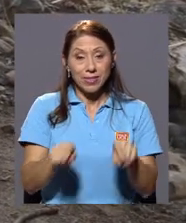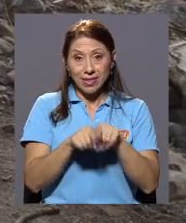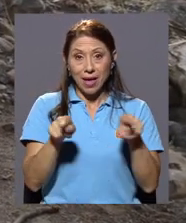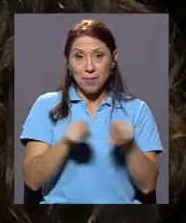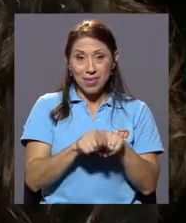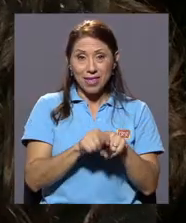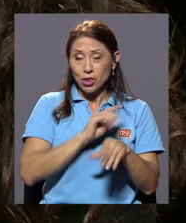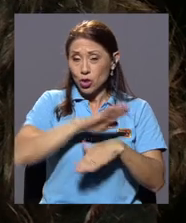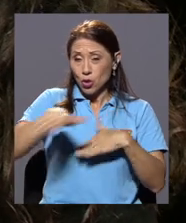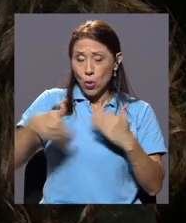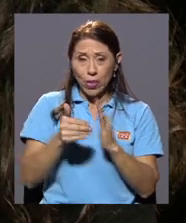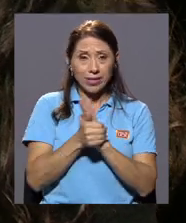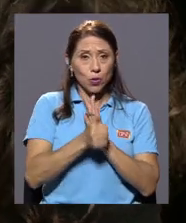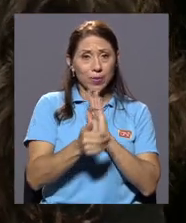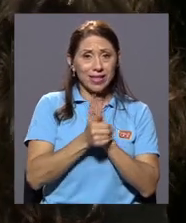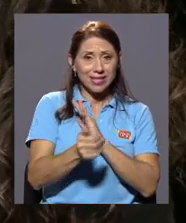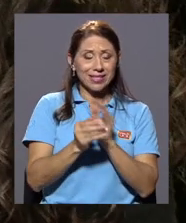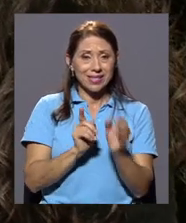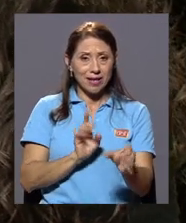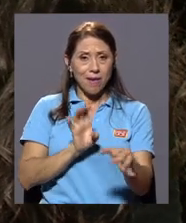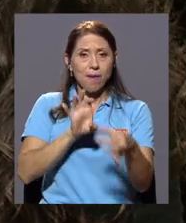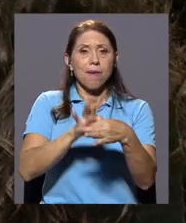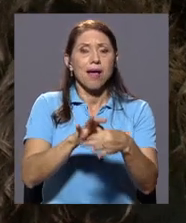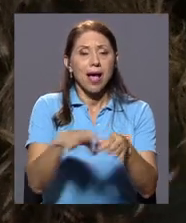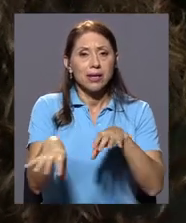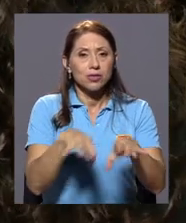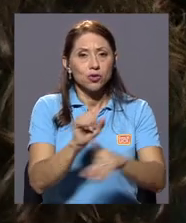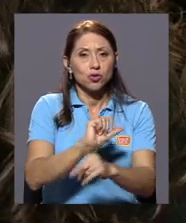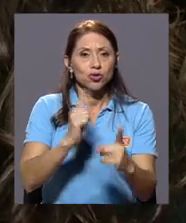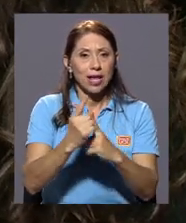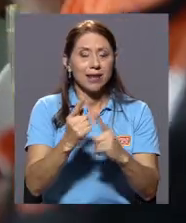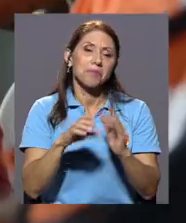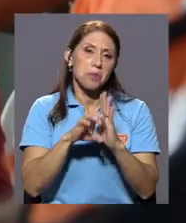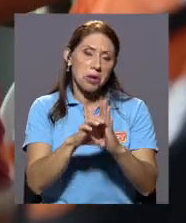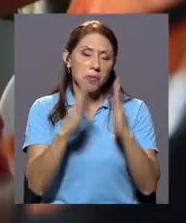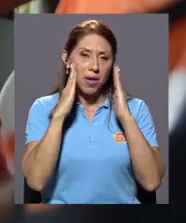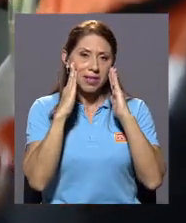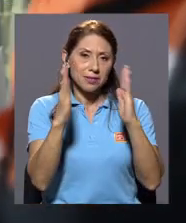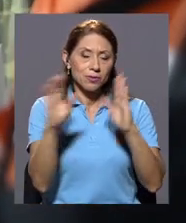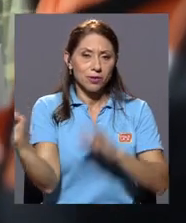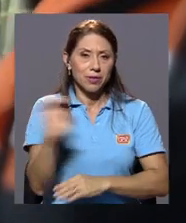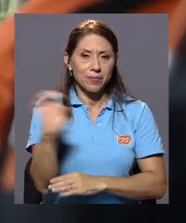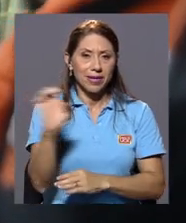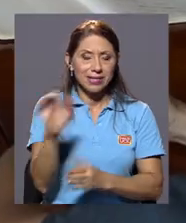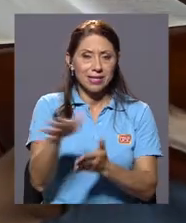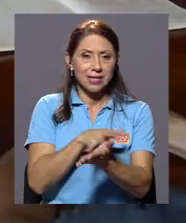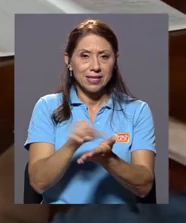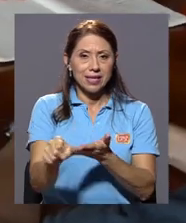competencias que desarrollamos en acción social, por ejemplo, en la atención de emergencias y desastres.